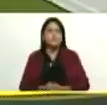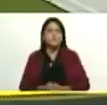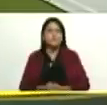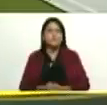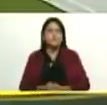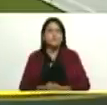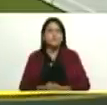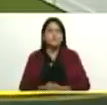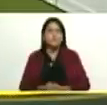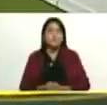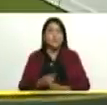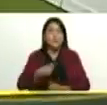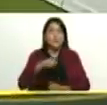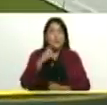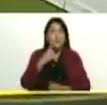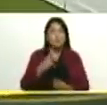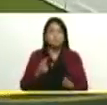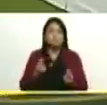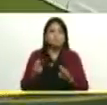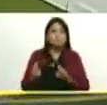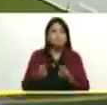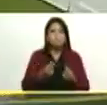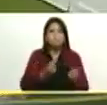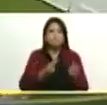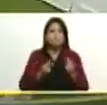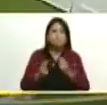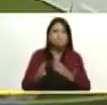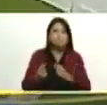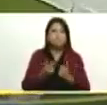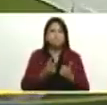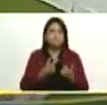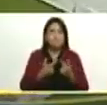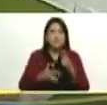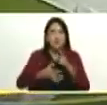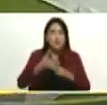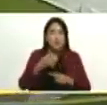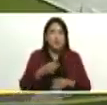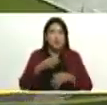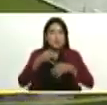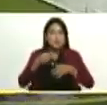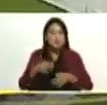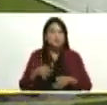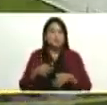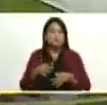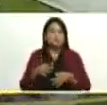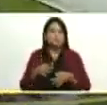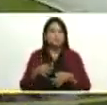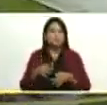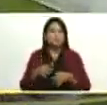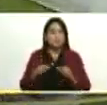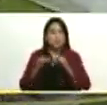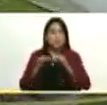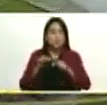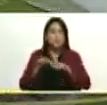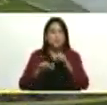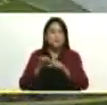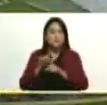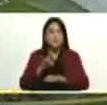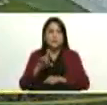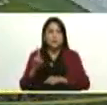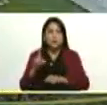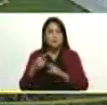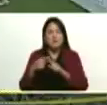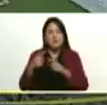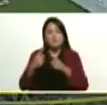en el ritmo y en el nivel que se amerita para poder transitar este siglo XXI y los siglos por